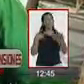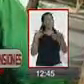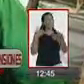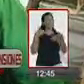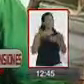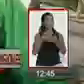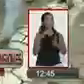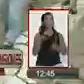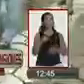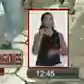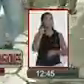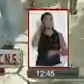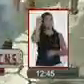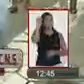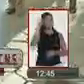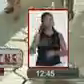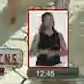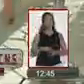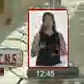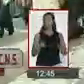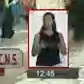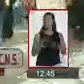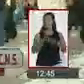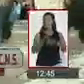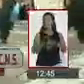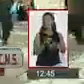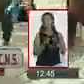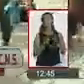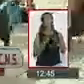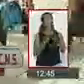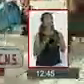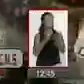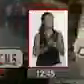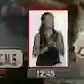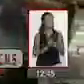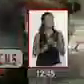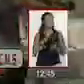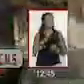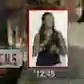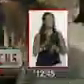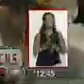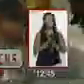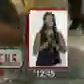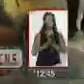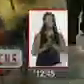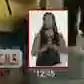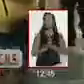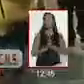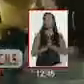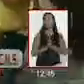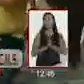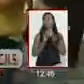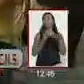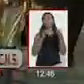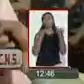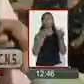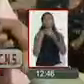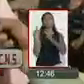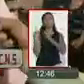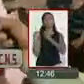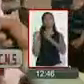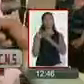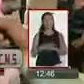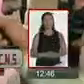como estamos nosotros también. Asimismo, realizaron una marcha en apoyo a los médicos, quienes piden la institucionalización de cargos.